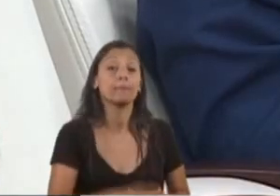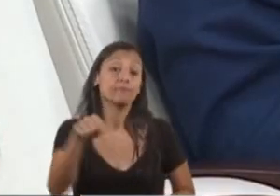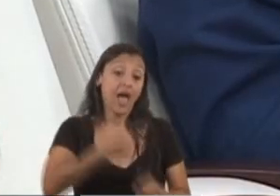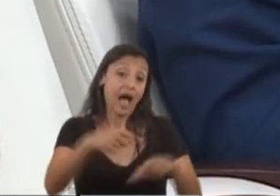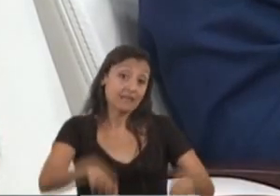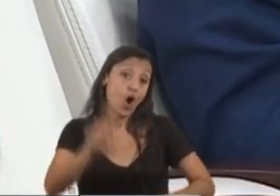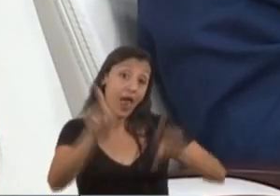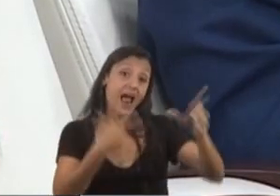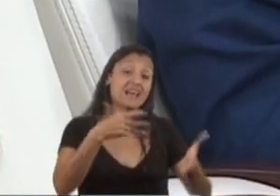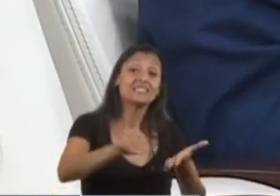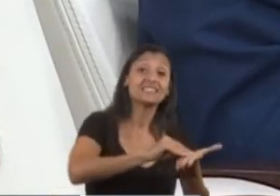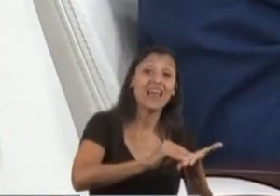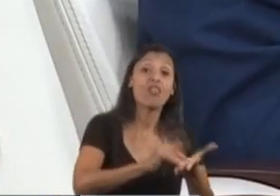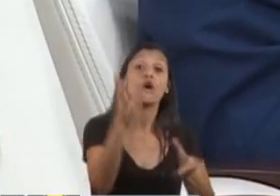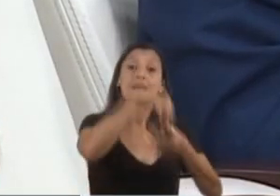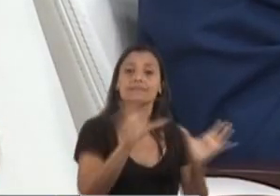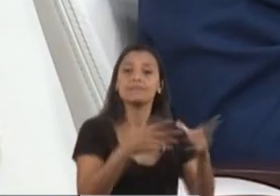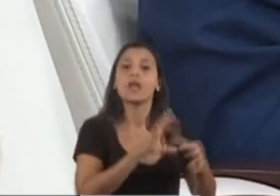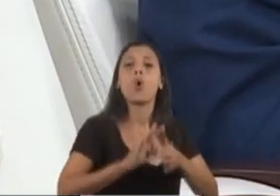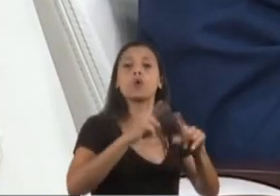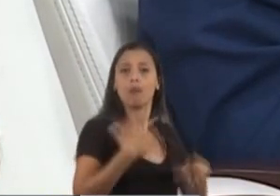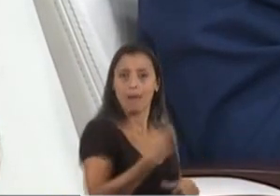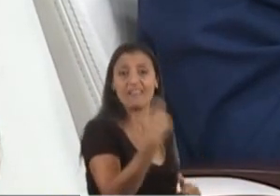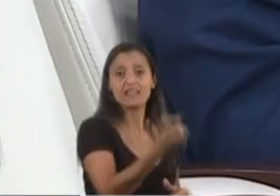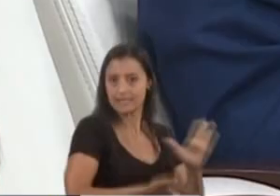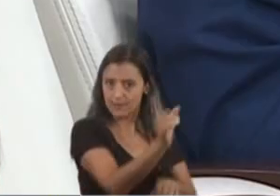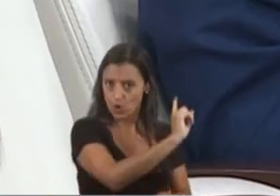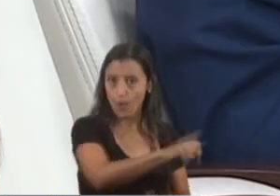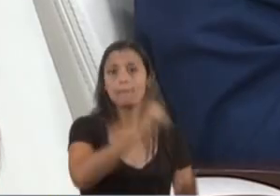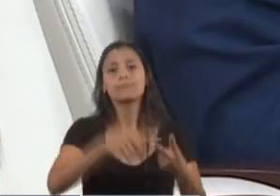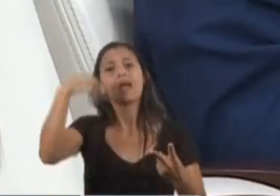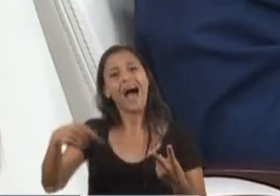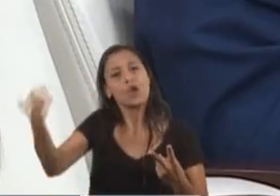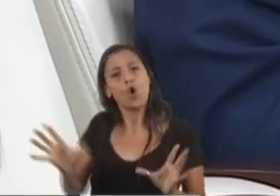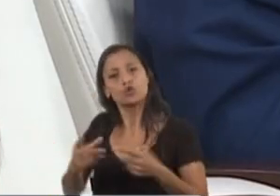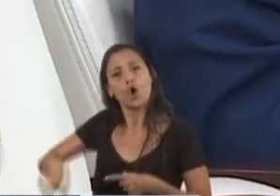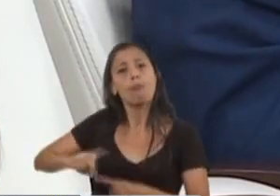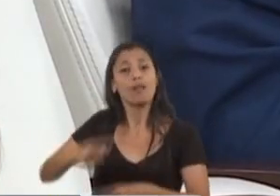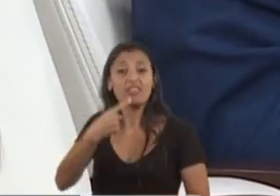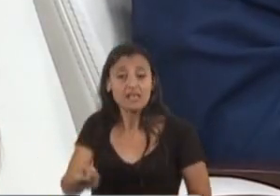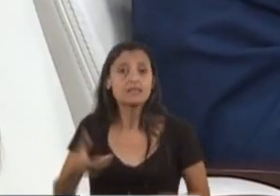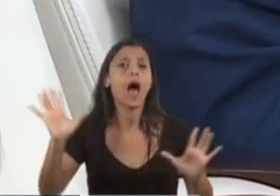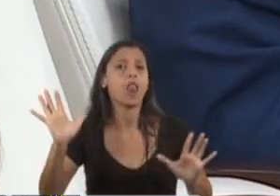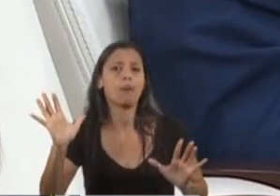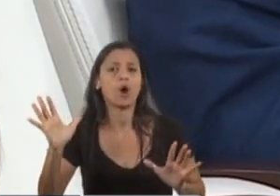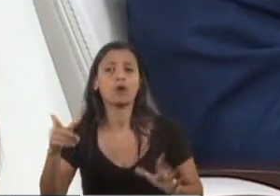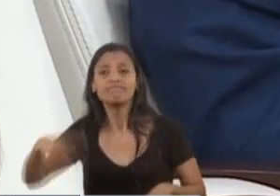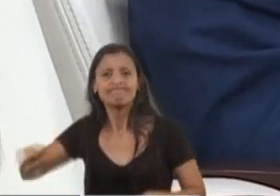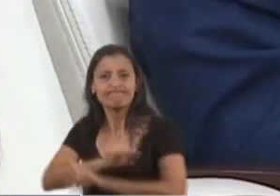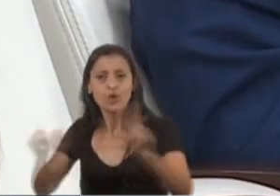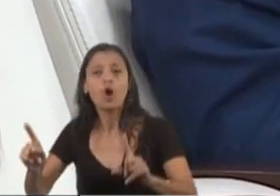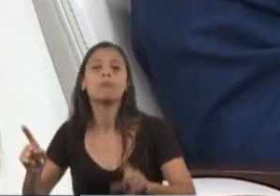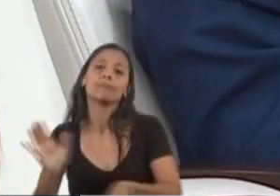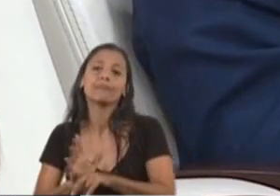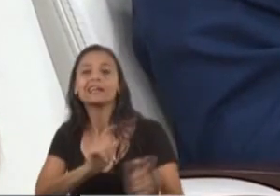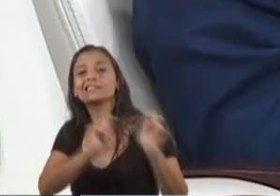anunciaron los senadores de Unión por la Patria, pero también hay otros bloques que quizá dijeron que van a enviar una representación o que no van a